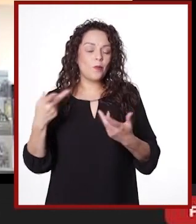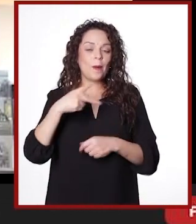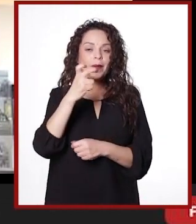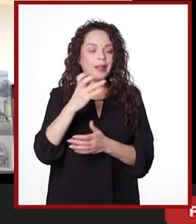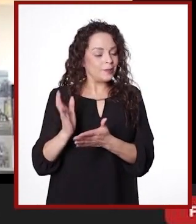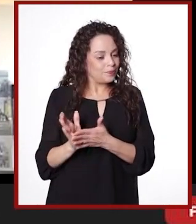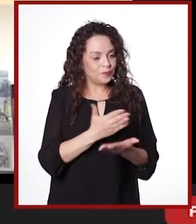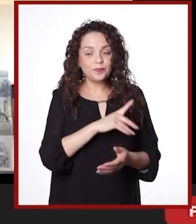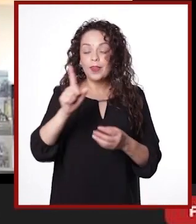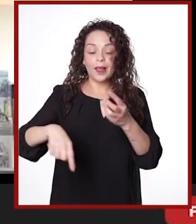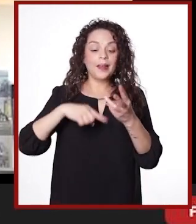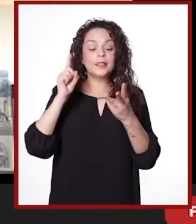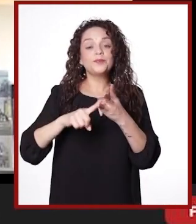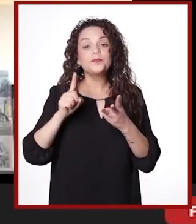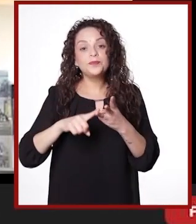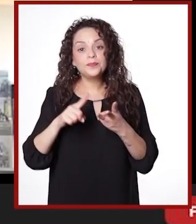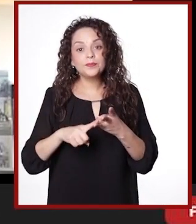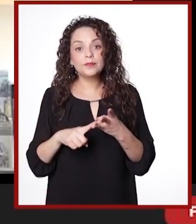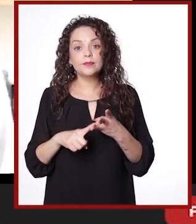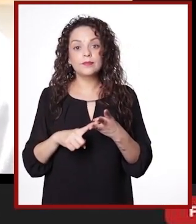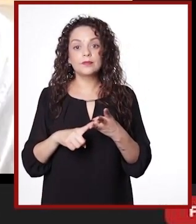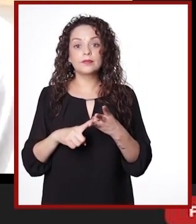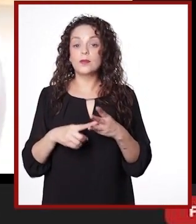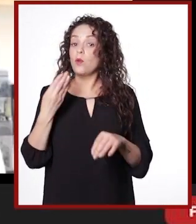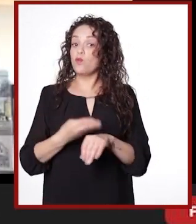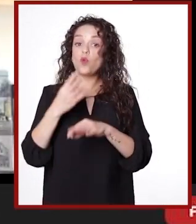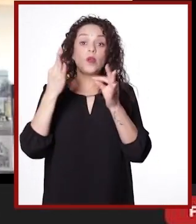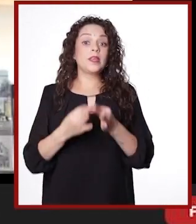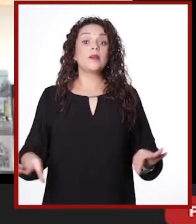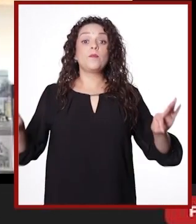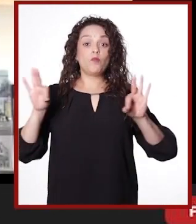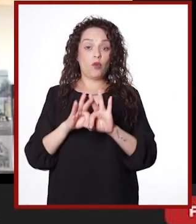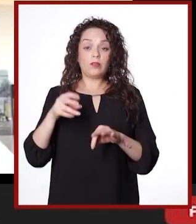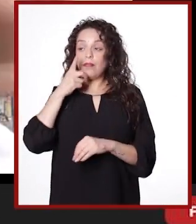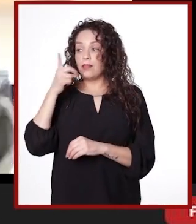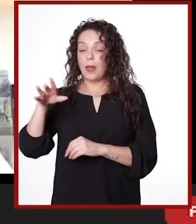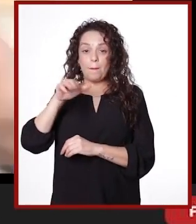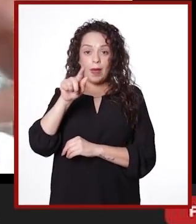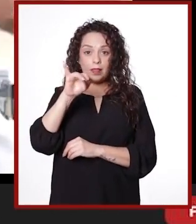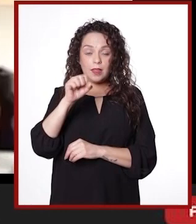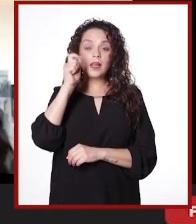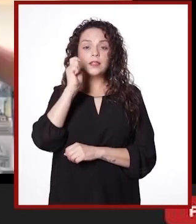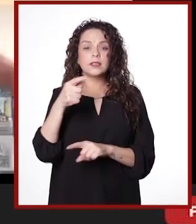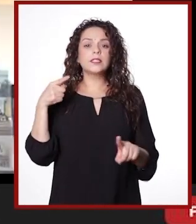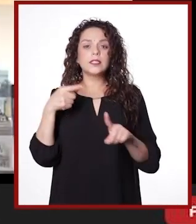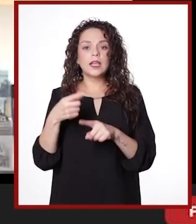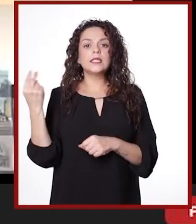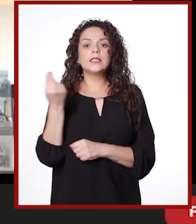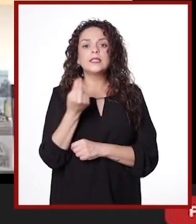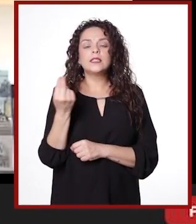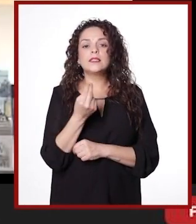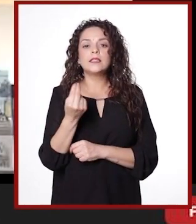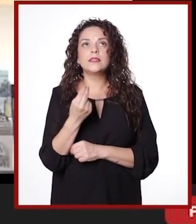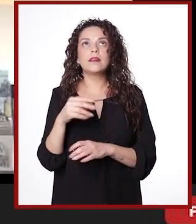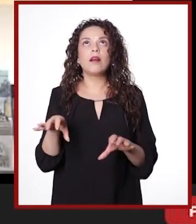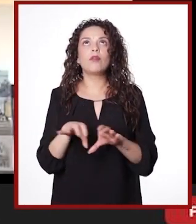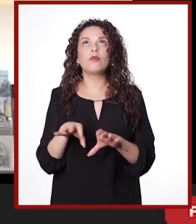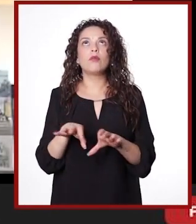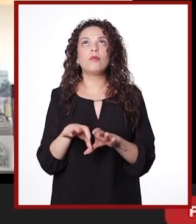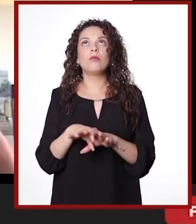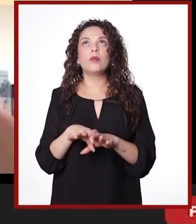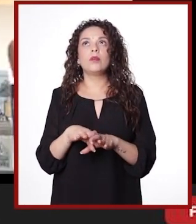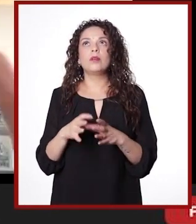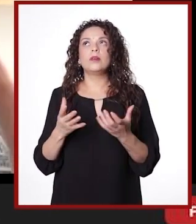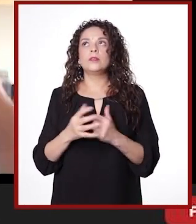y la tercera parte, que es muy importante, que es la que decía Matías, tiene que haber una especie de